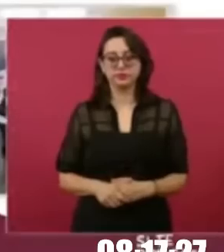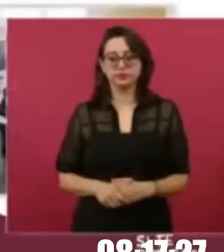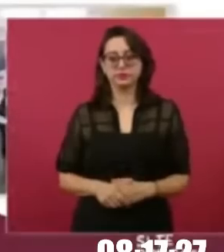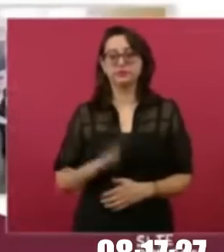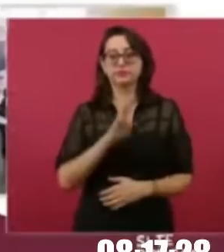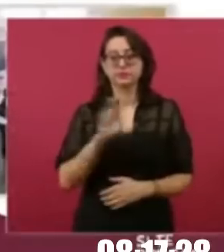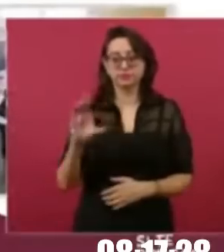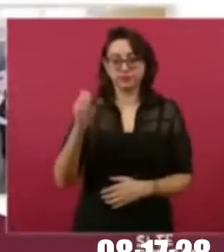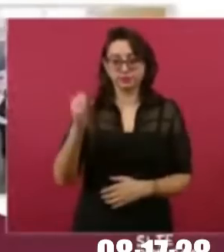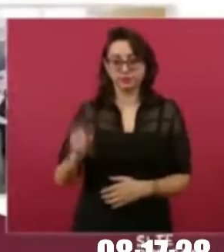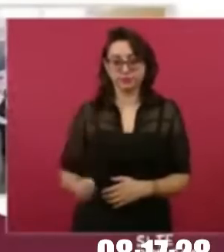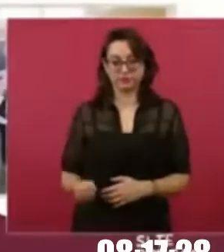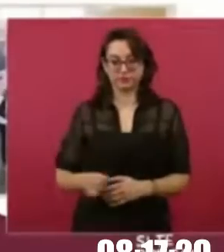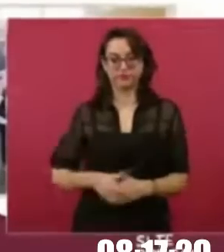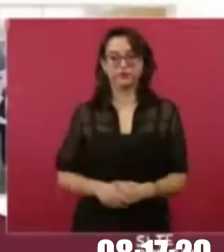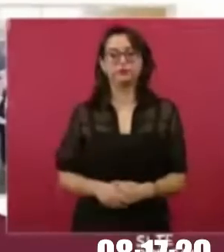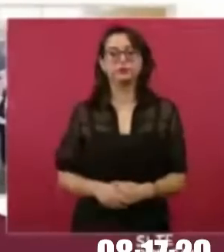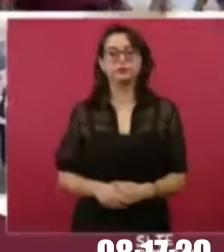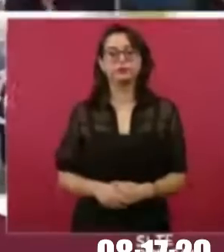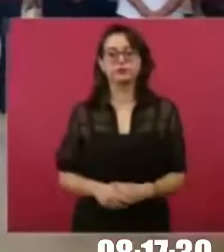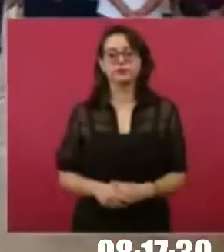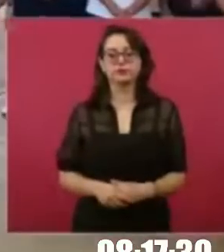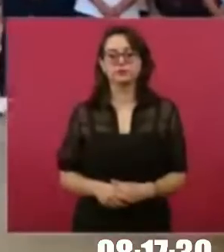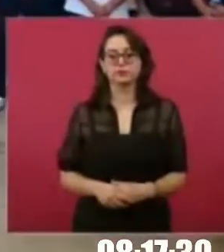Baja California Sur